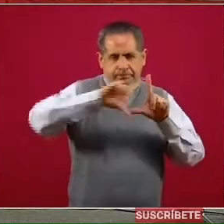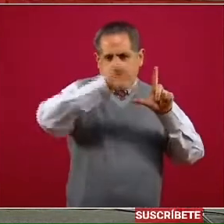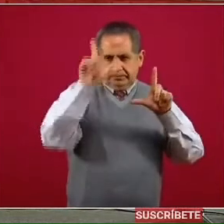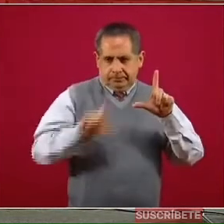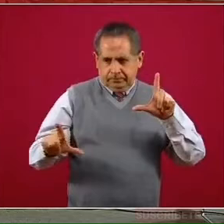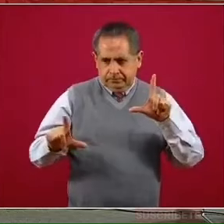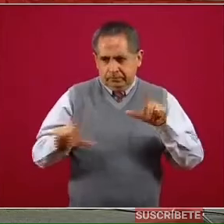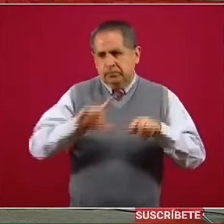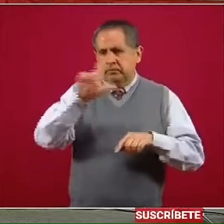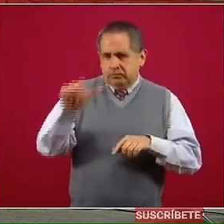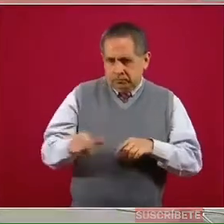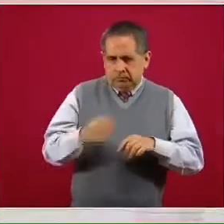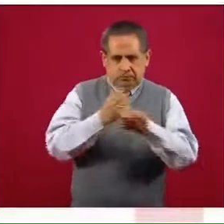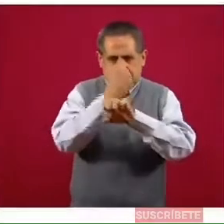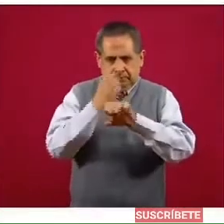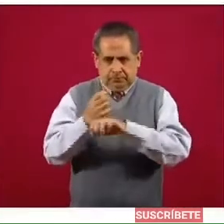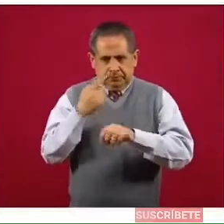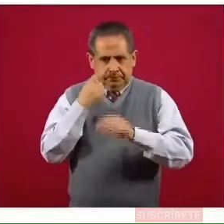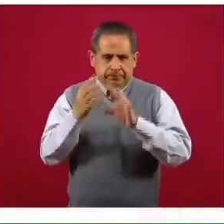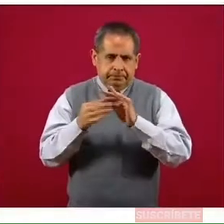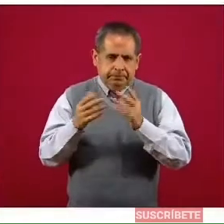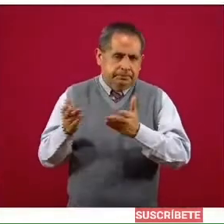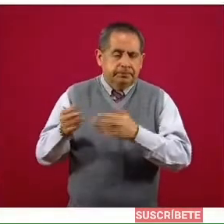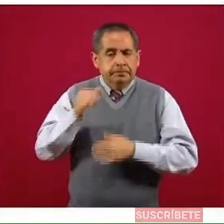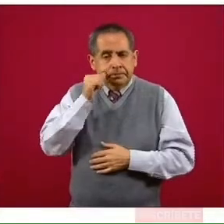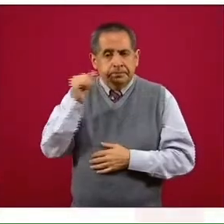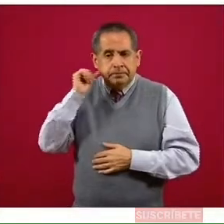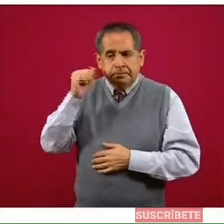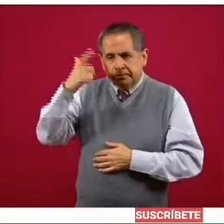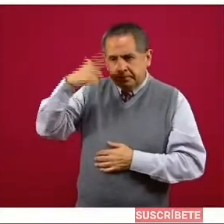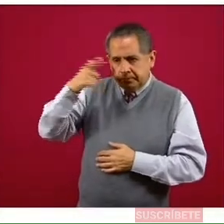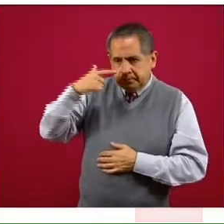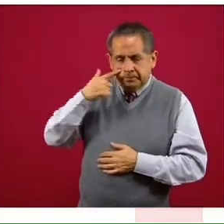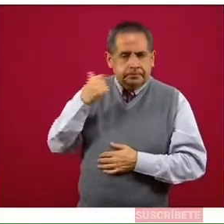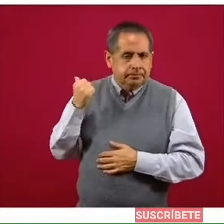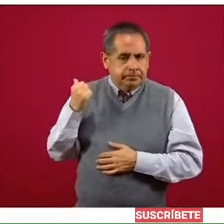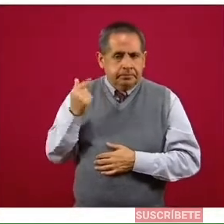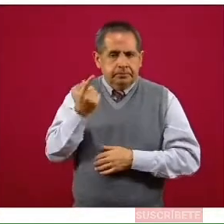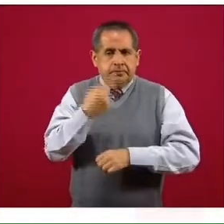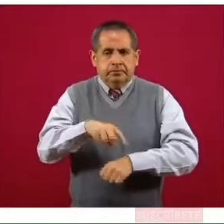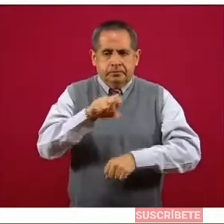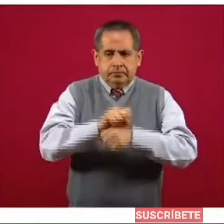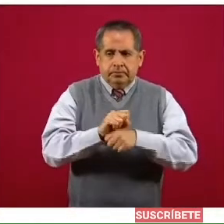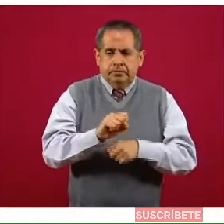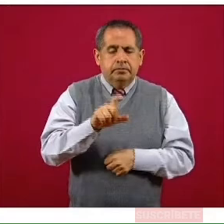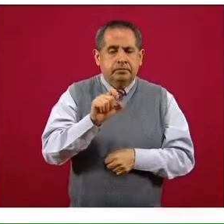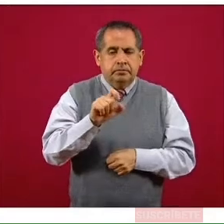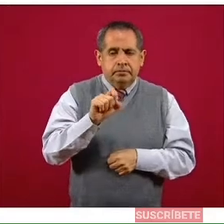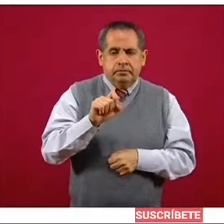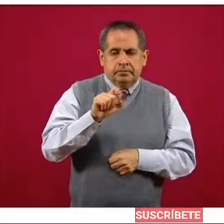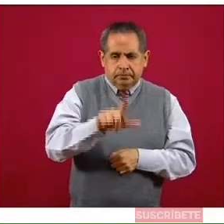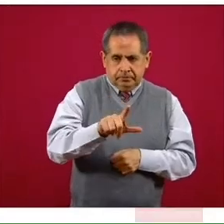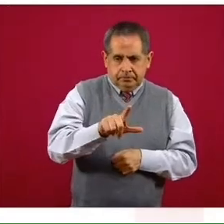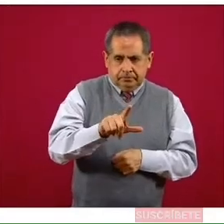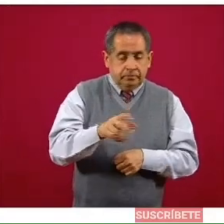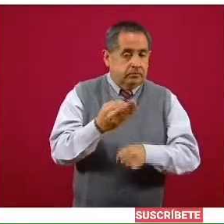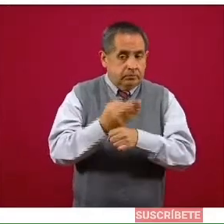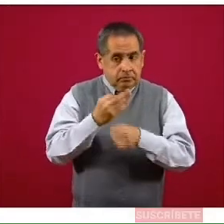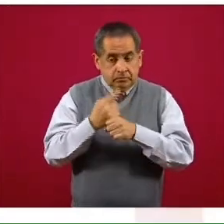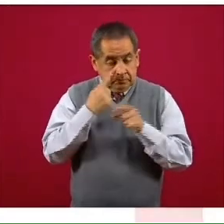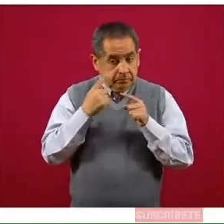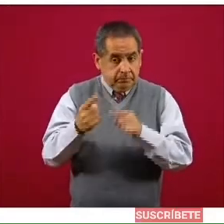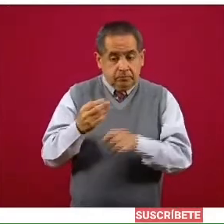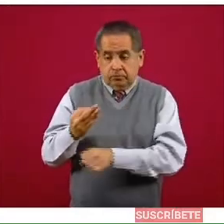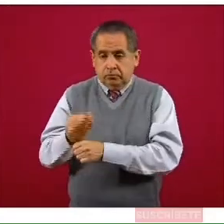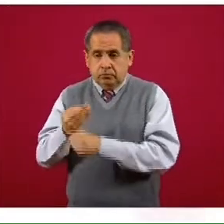entidades federativas. Aquí tenemos ya desde ayer por la noche actualizado hasta la semana 27. En este momento estamos